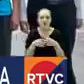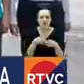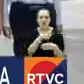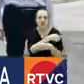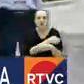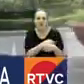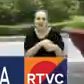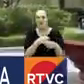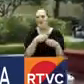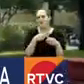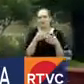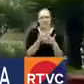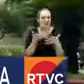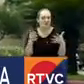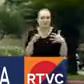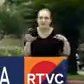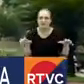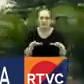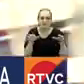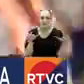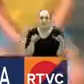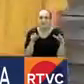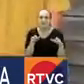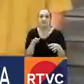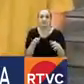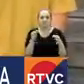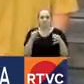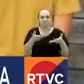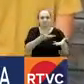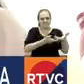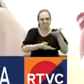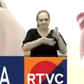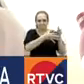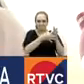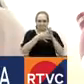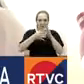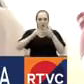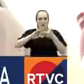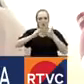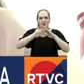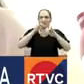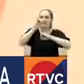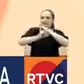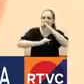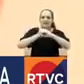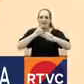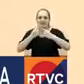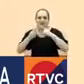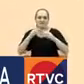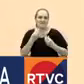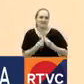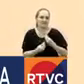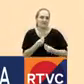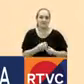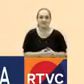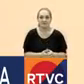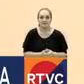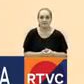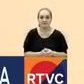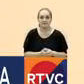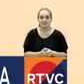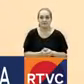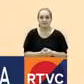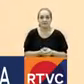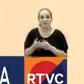organizadores para garantizar que sí, que nos integremos toda la comunidad internacional de la física. En la contienda que fue ganada por